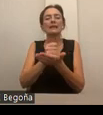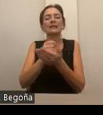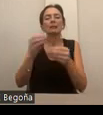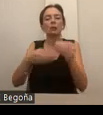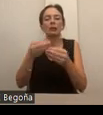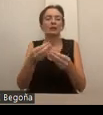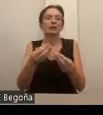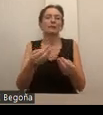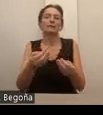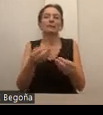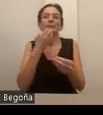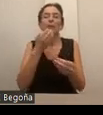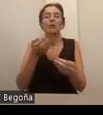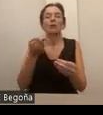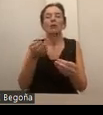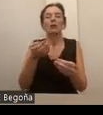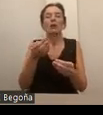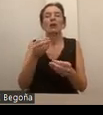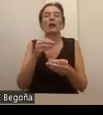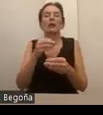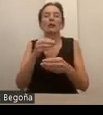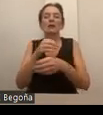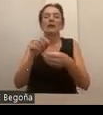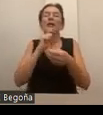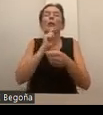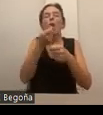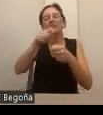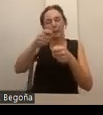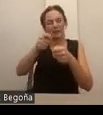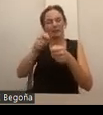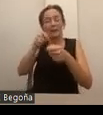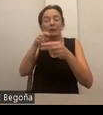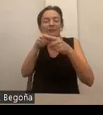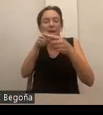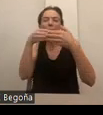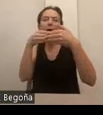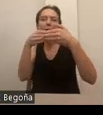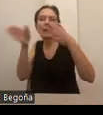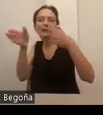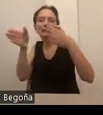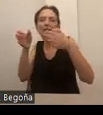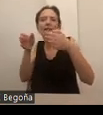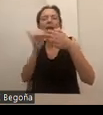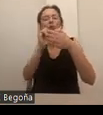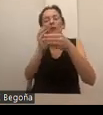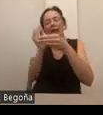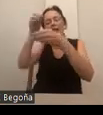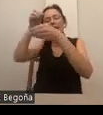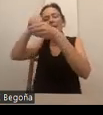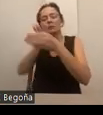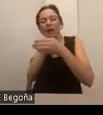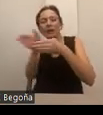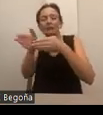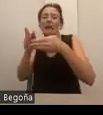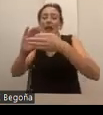metáfora que comentábamos antes, actúan a nivel de la cerradura para que la insulina pueda hacer su función adecuadamente. Y esto es un poco muy